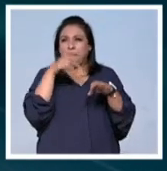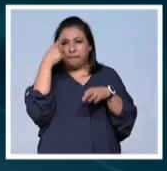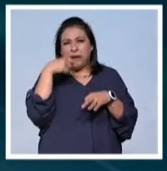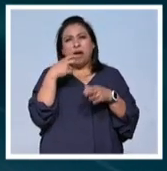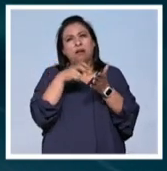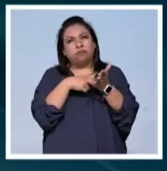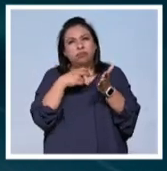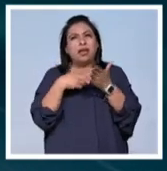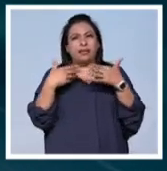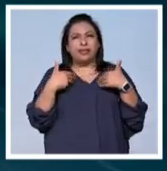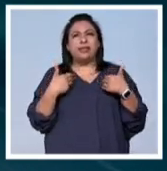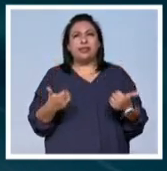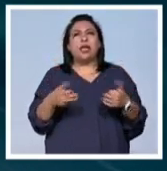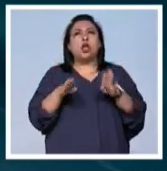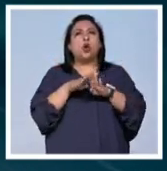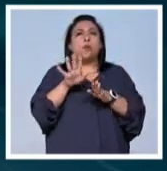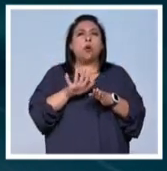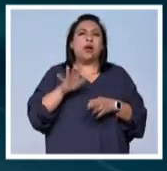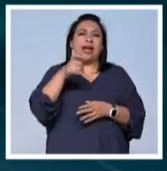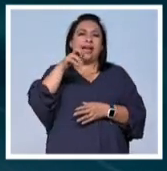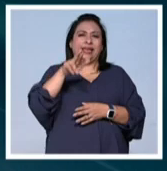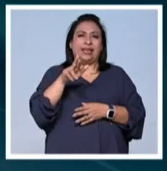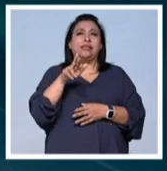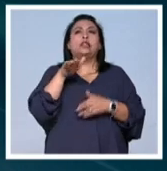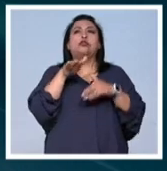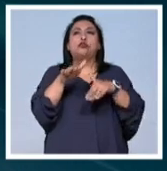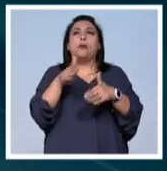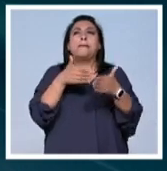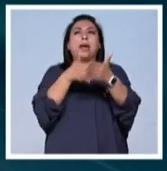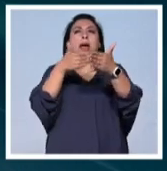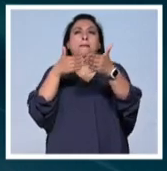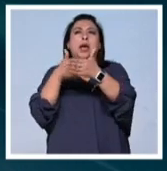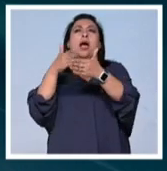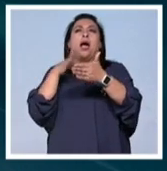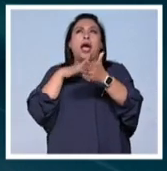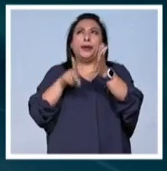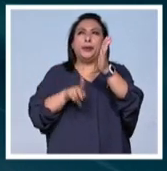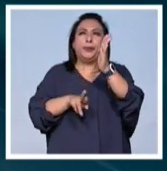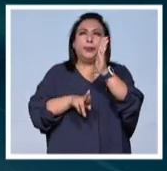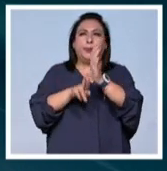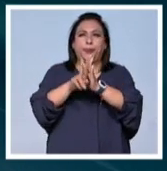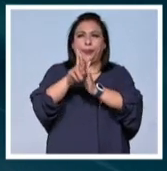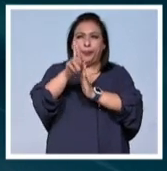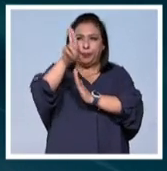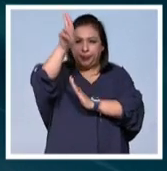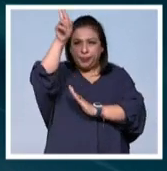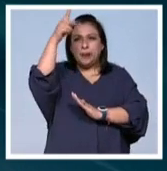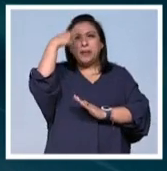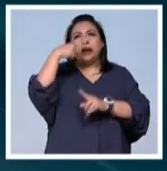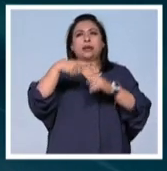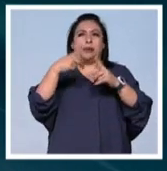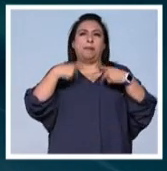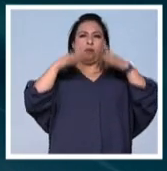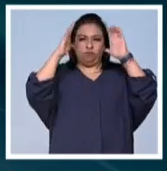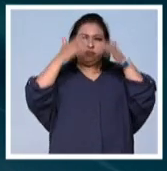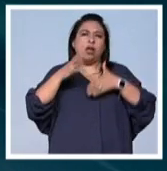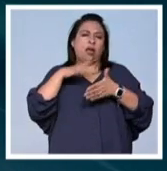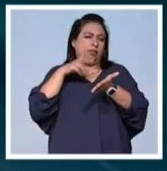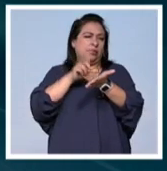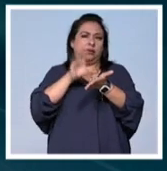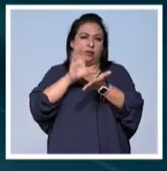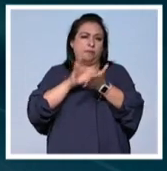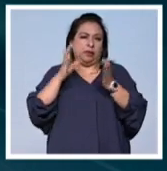mejorar la comprensión de la agencia espacial europea sobre los obstáculos que los vuelos espaciales presentan para los astronautas con